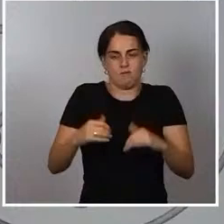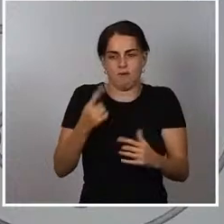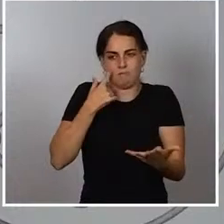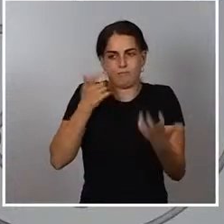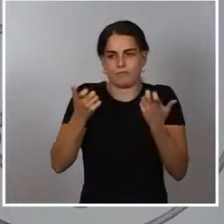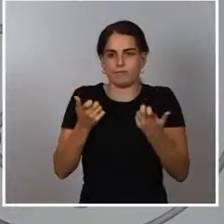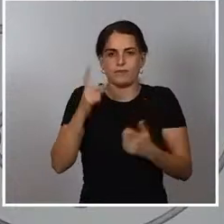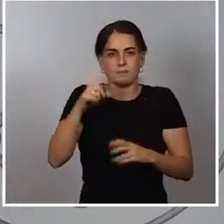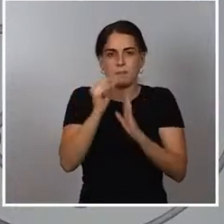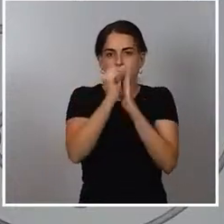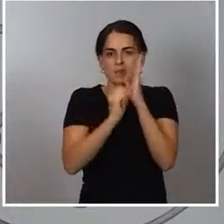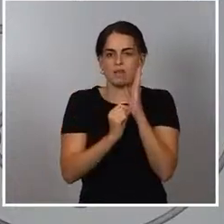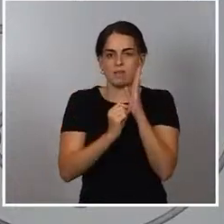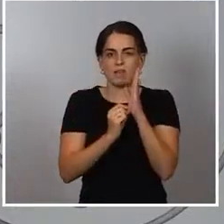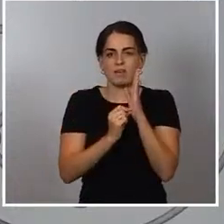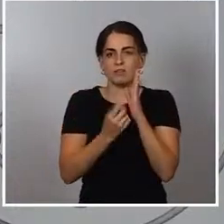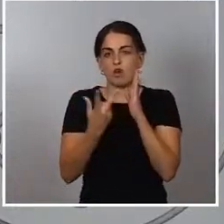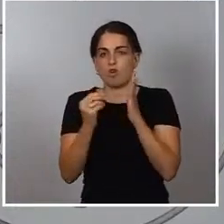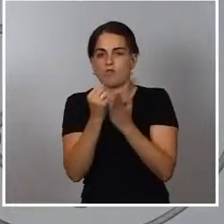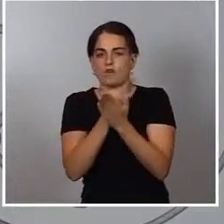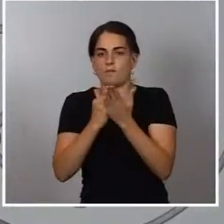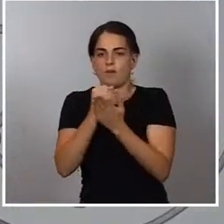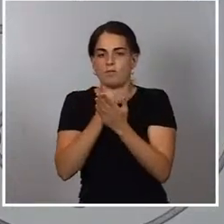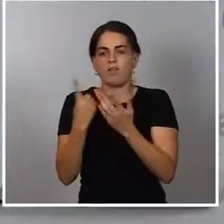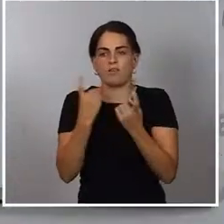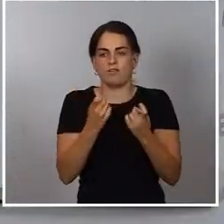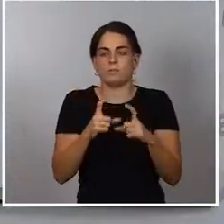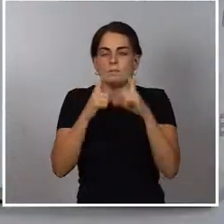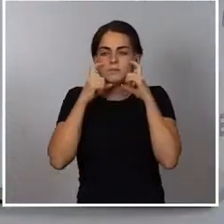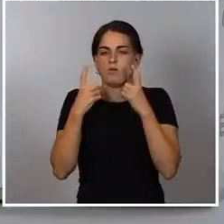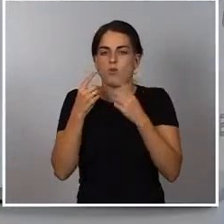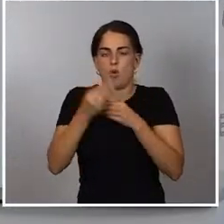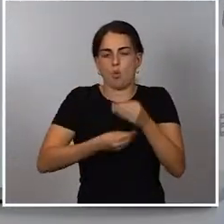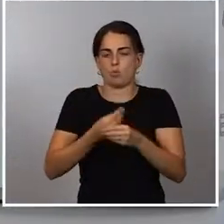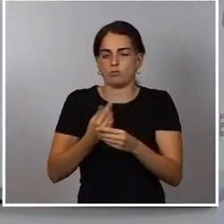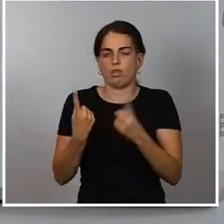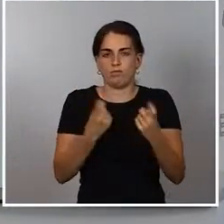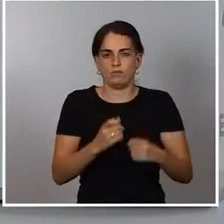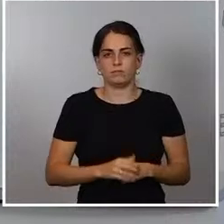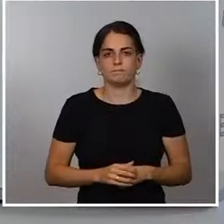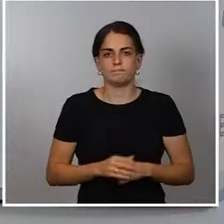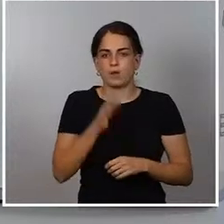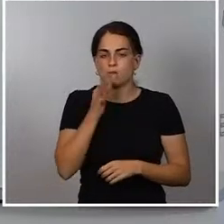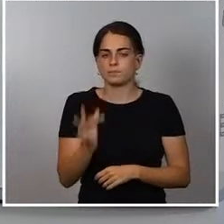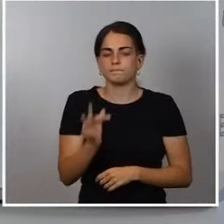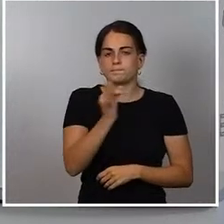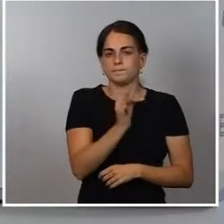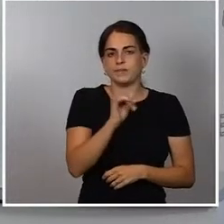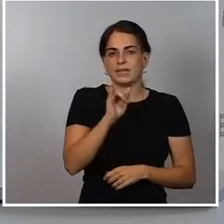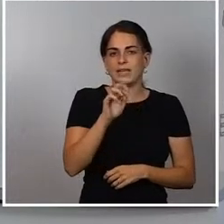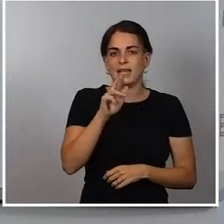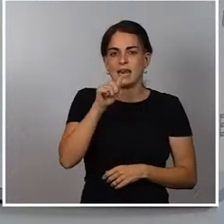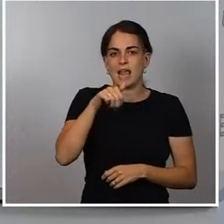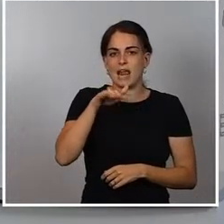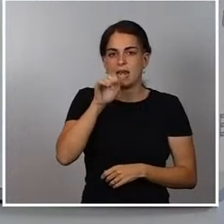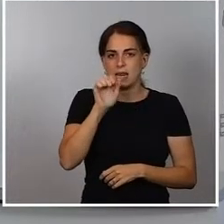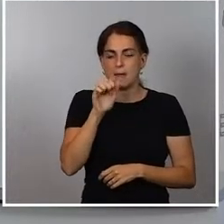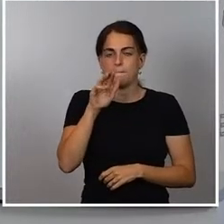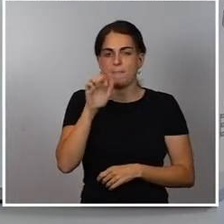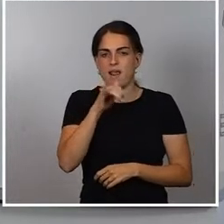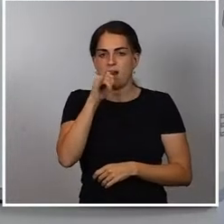como es el caso del uso de mascarillas es el turno ahora de irene pérez del espanyol